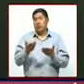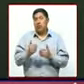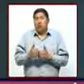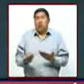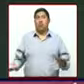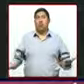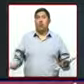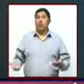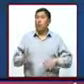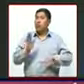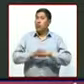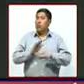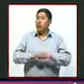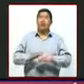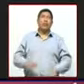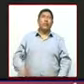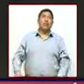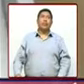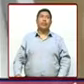¿Qué recomendaciones dan?